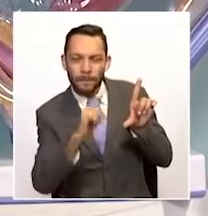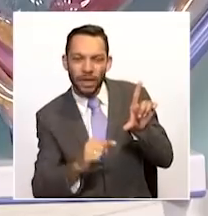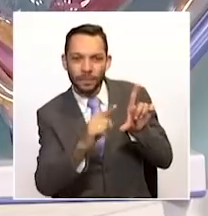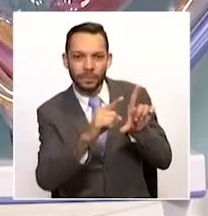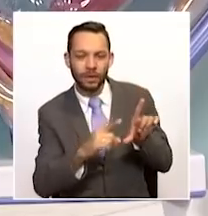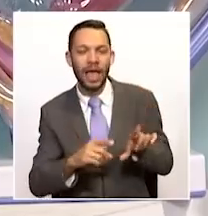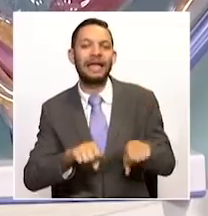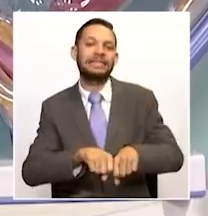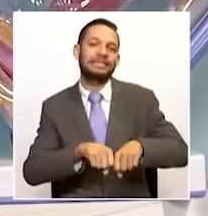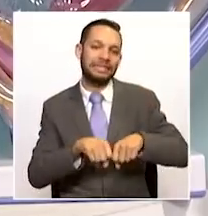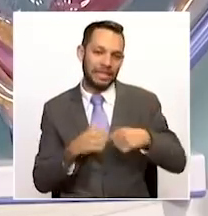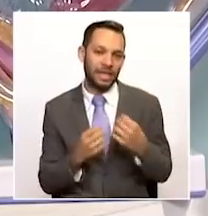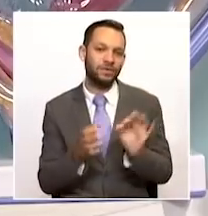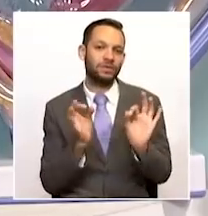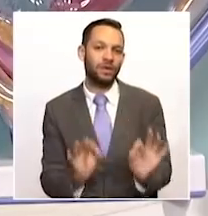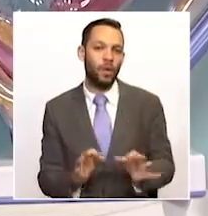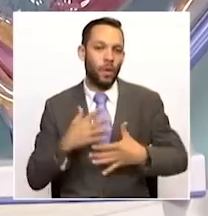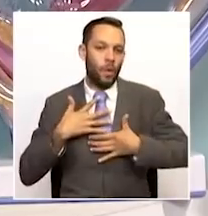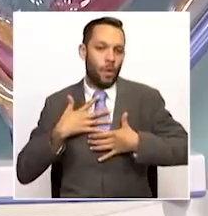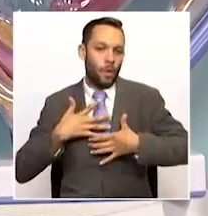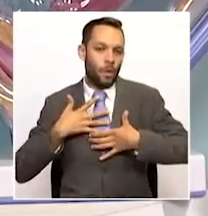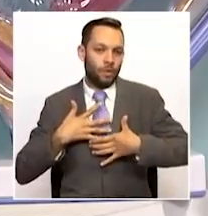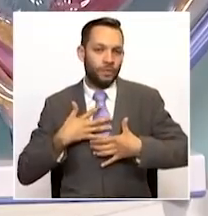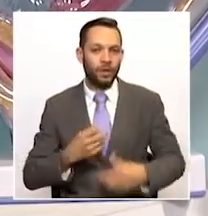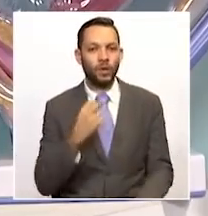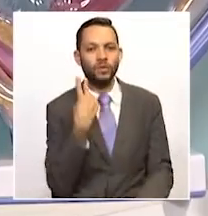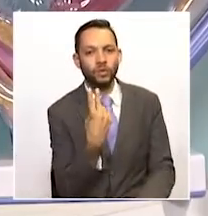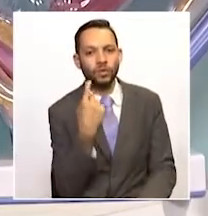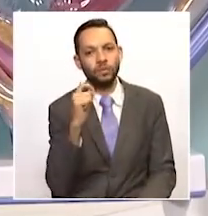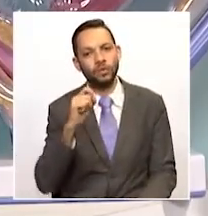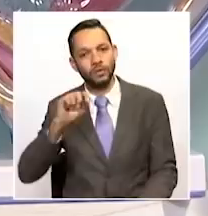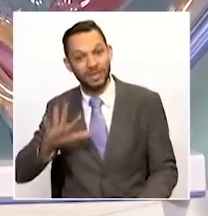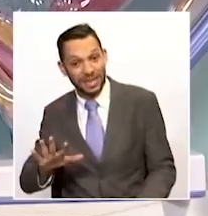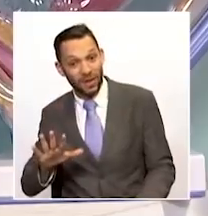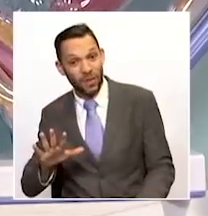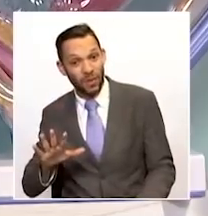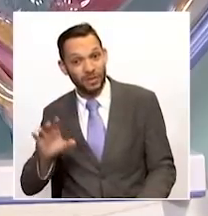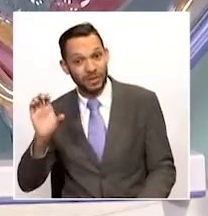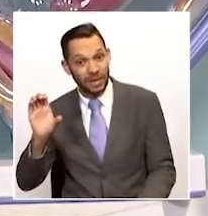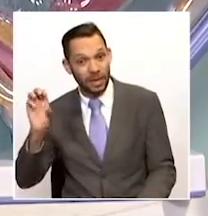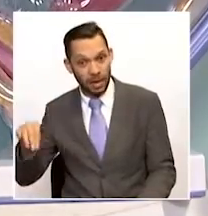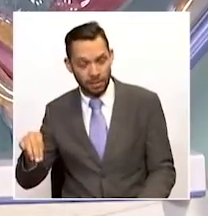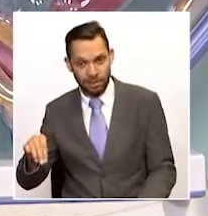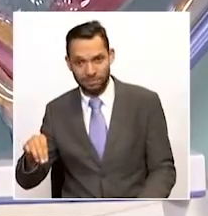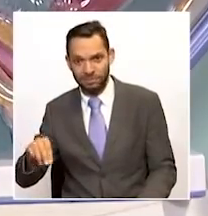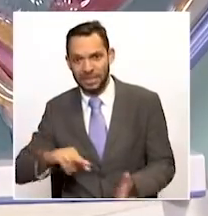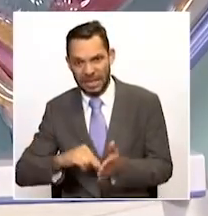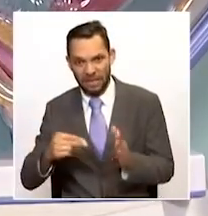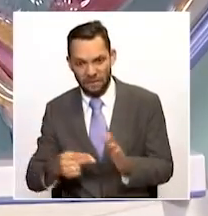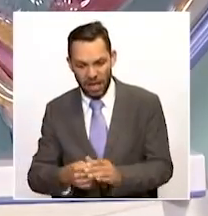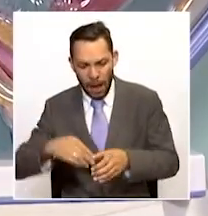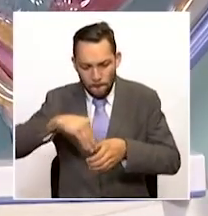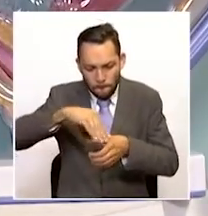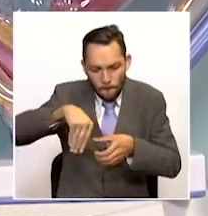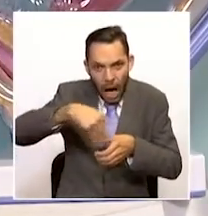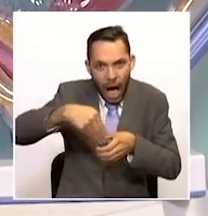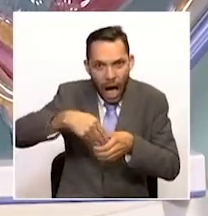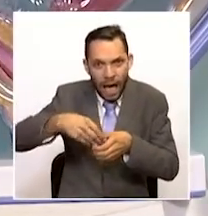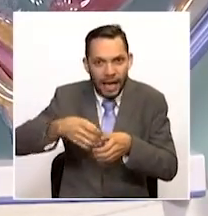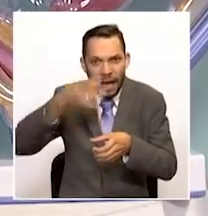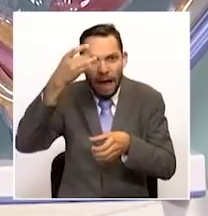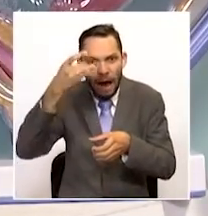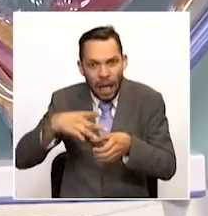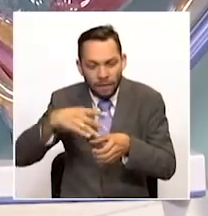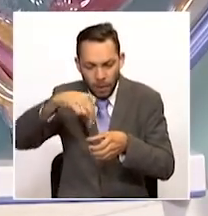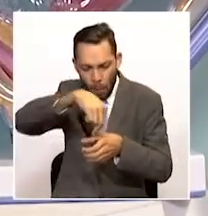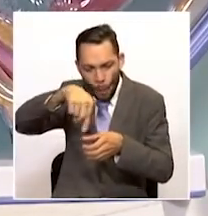interventricular que ya medía 2.5 centímetros que puede ser con grandísimo entonces no se podía cerrar y hay